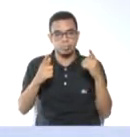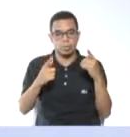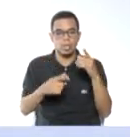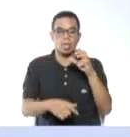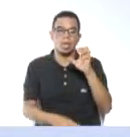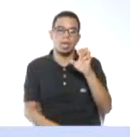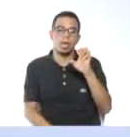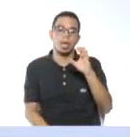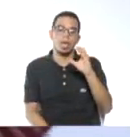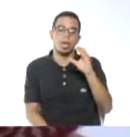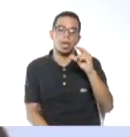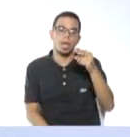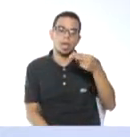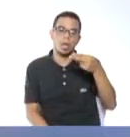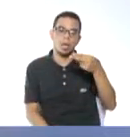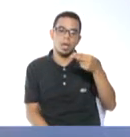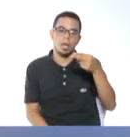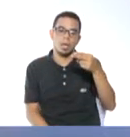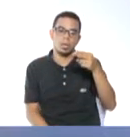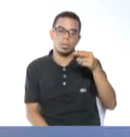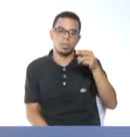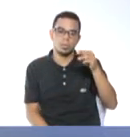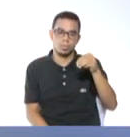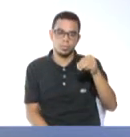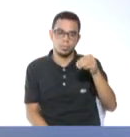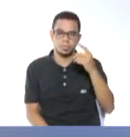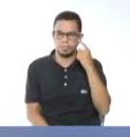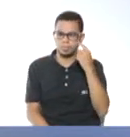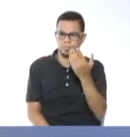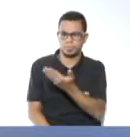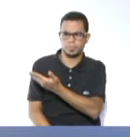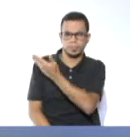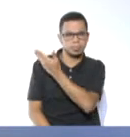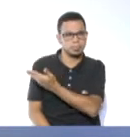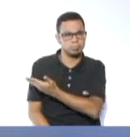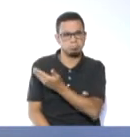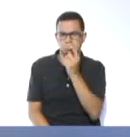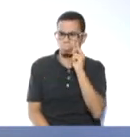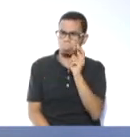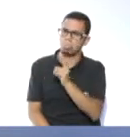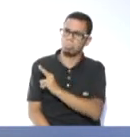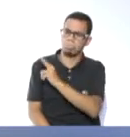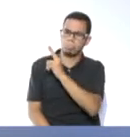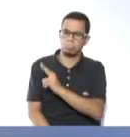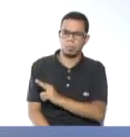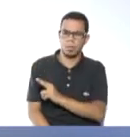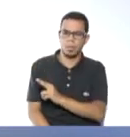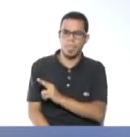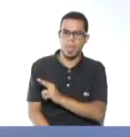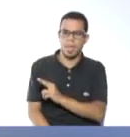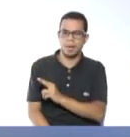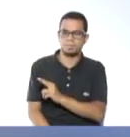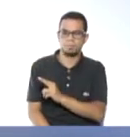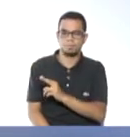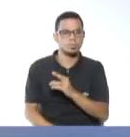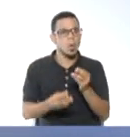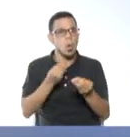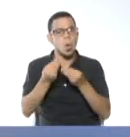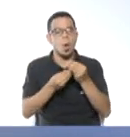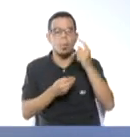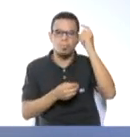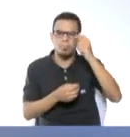chumbe. Ok, chumbe, se llama chumbe. Me gustaría que tomaras aquí, ¿verdad? Ajá. ¿Cómo se aplica la teoría